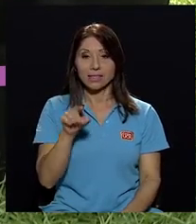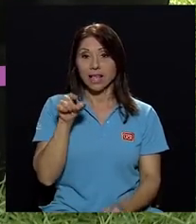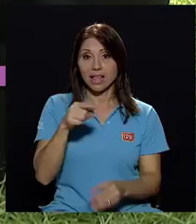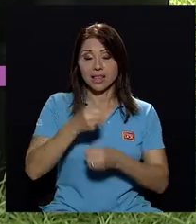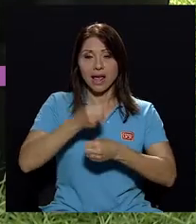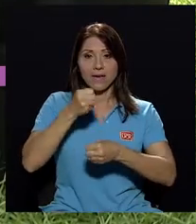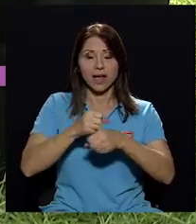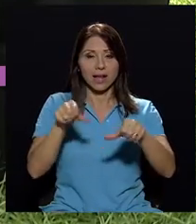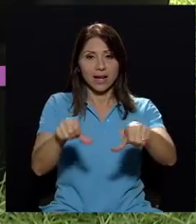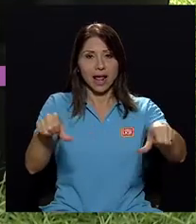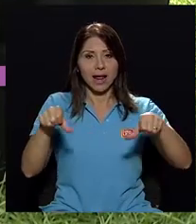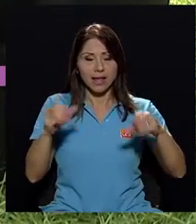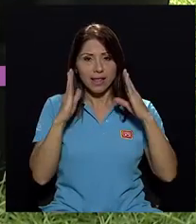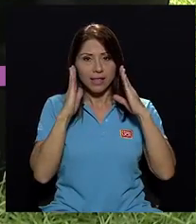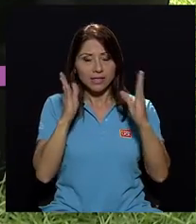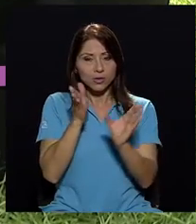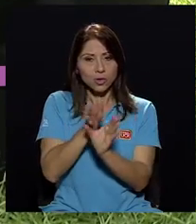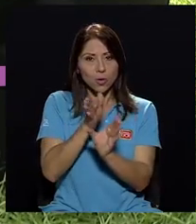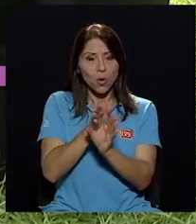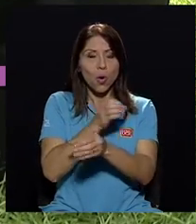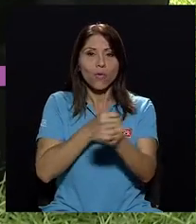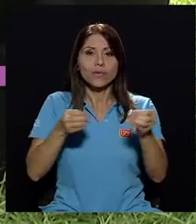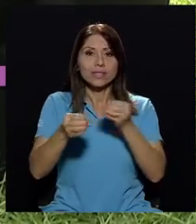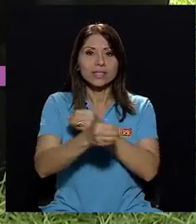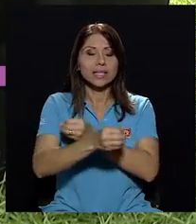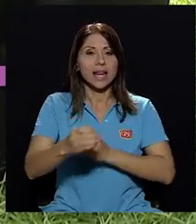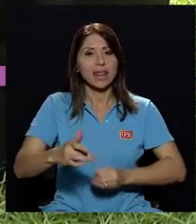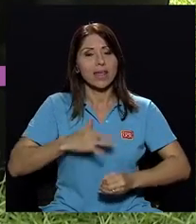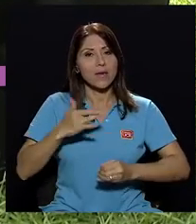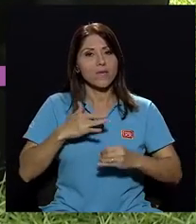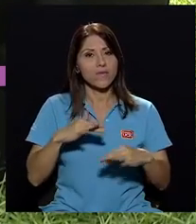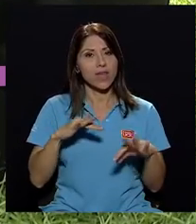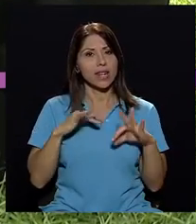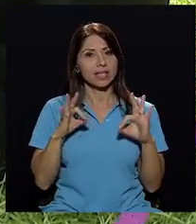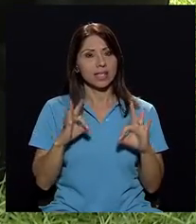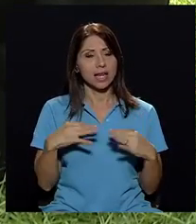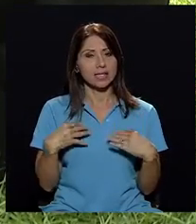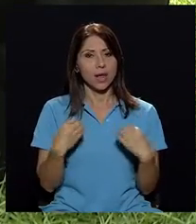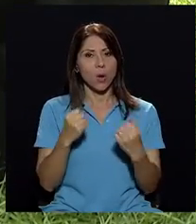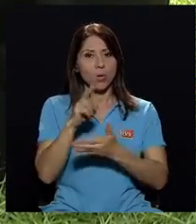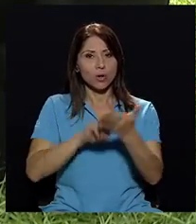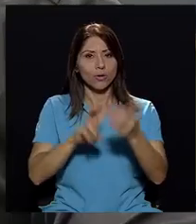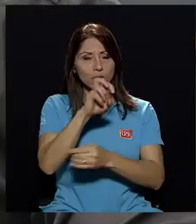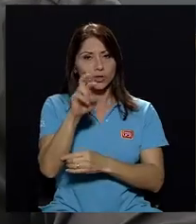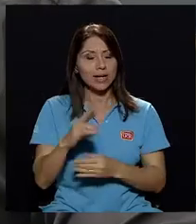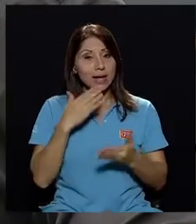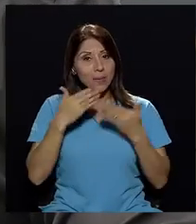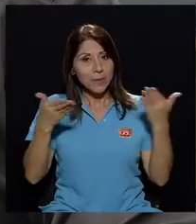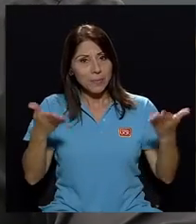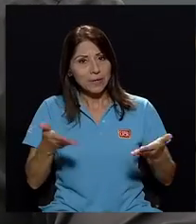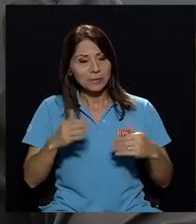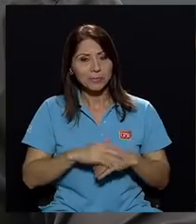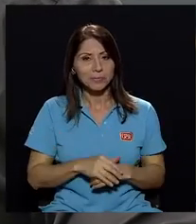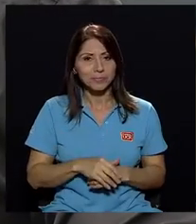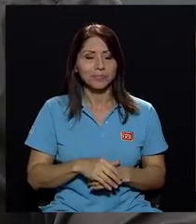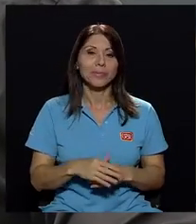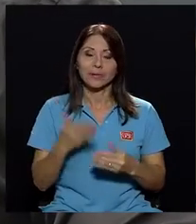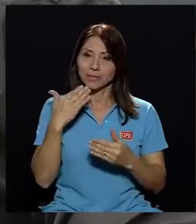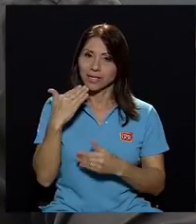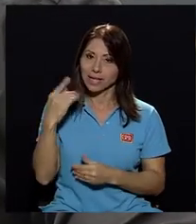atención psicológica de la Oficina de Bienestar y Salud de la Universidad de Costa Rica. Fabián, bienvenido.